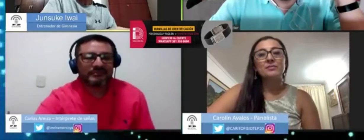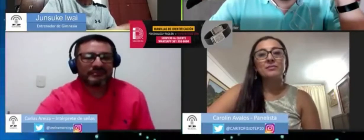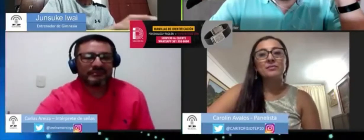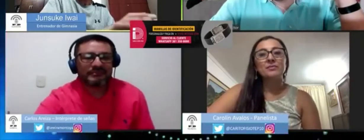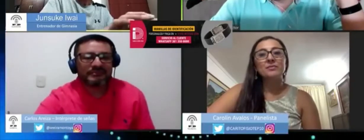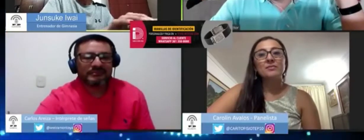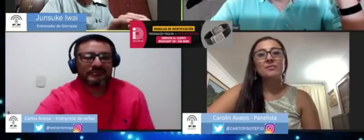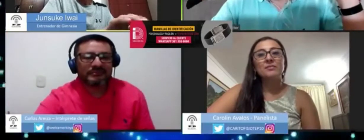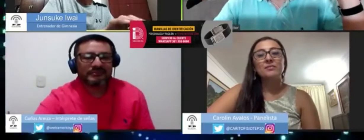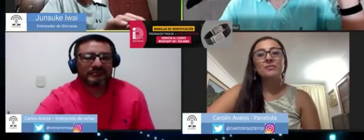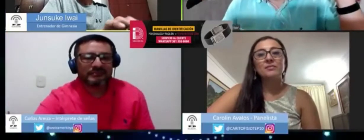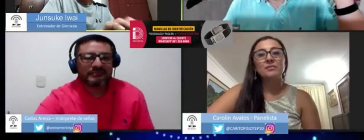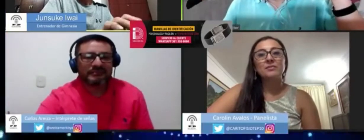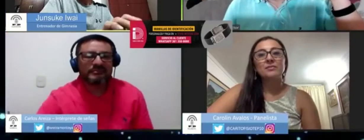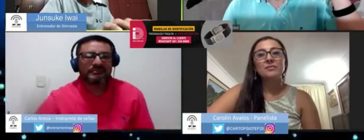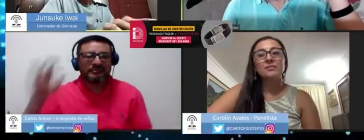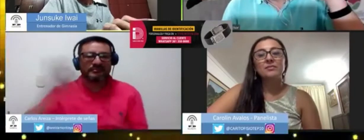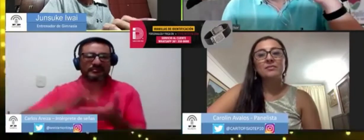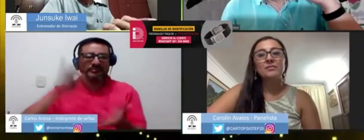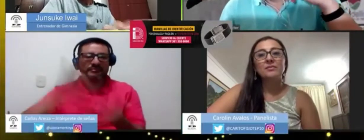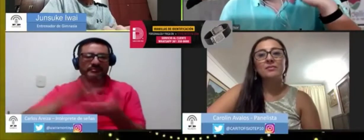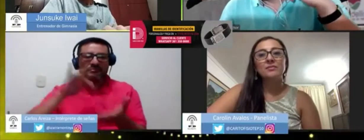panameño,